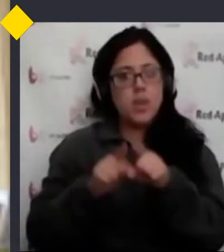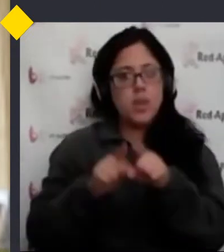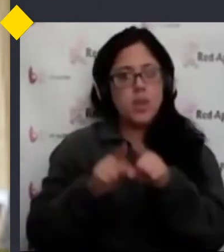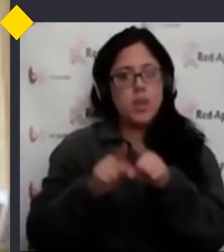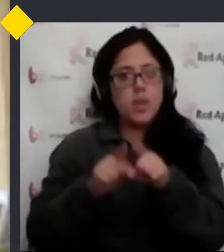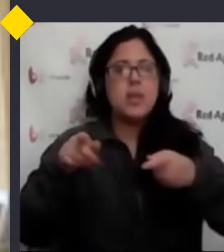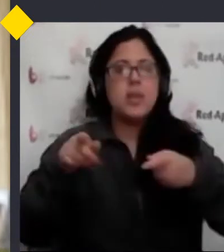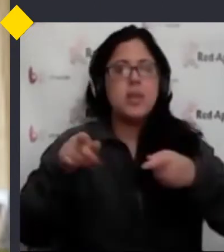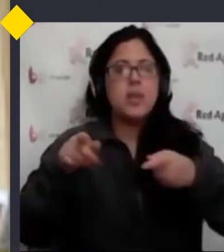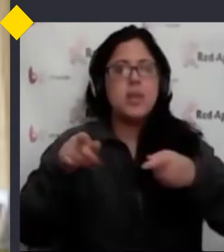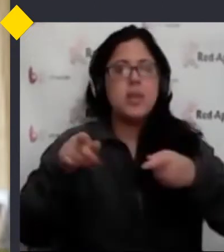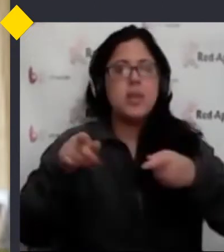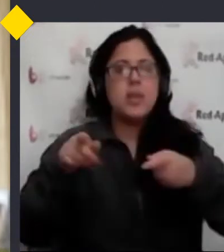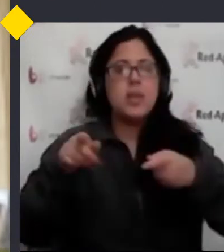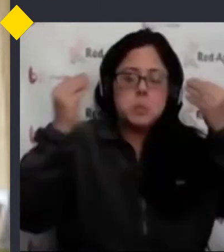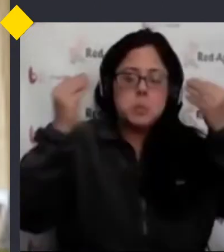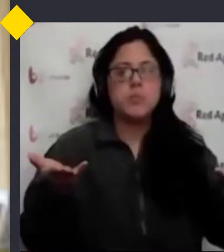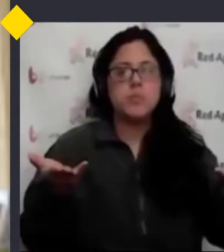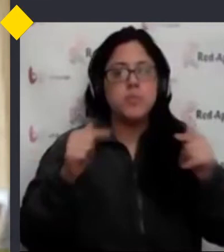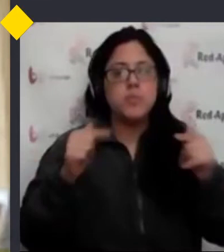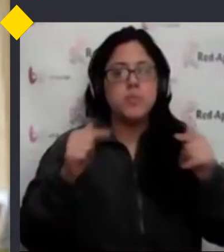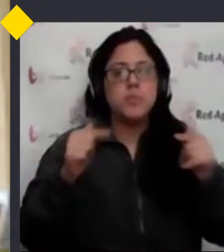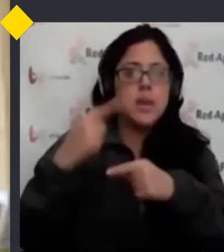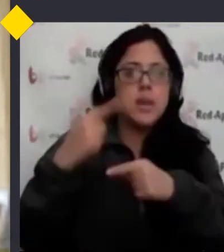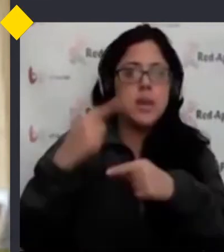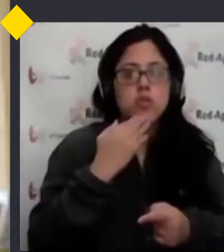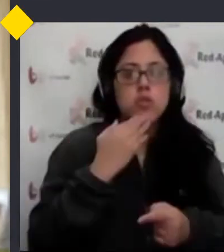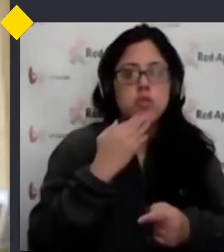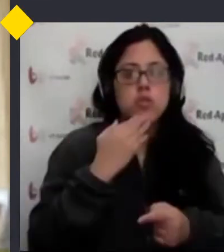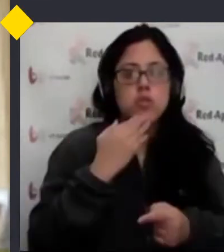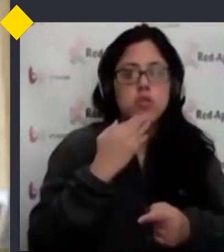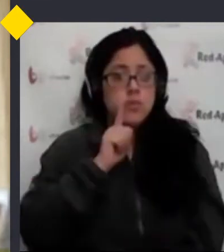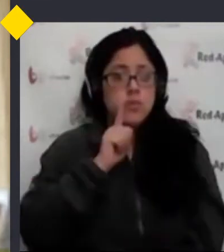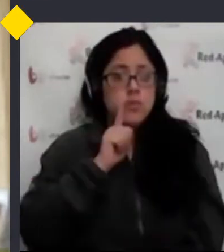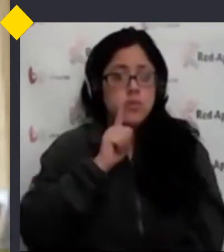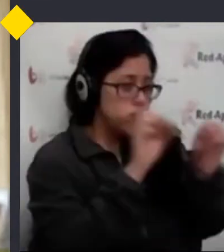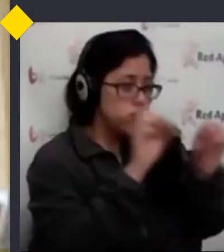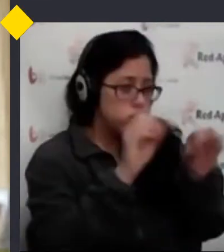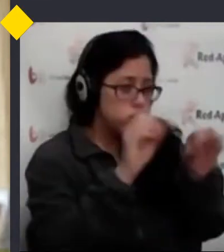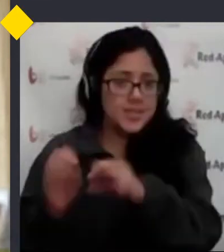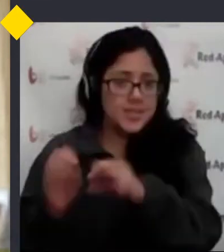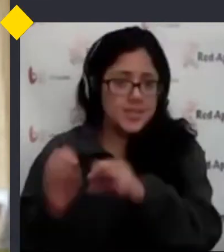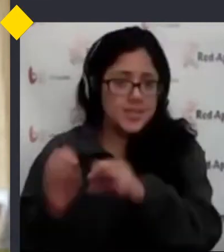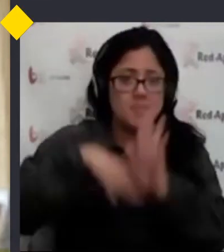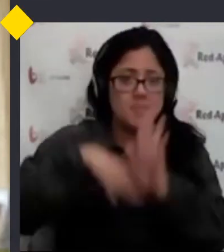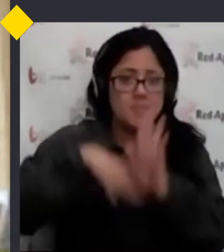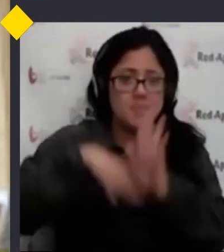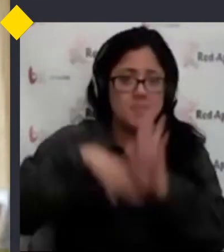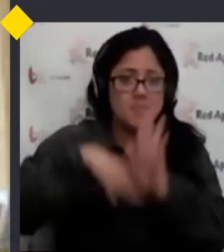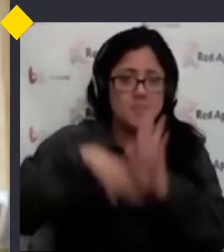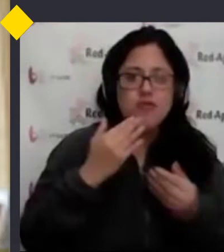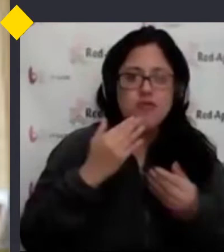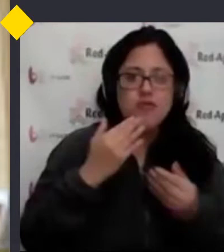llama, donde las generaciones más jóvenes también tienen mucho que enseñar a las generaciones más mayores. Es también una experiencia